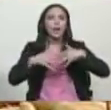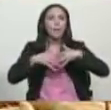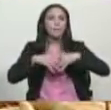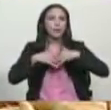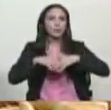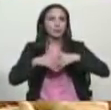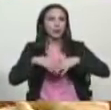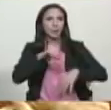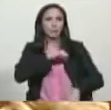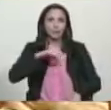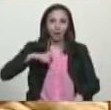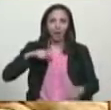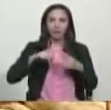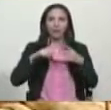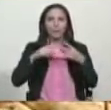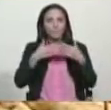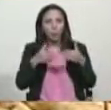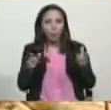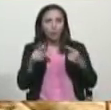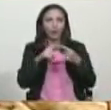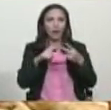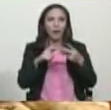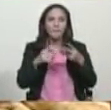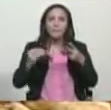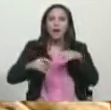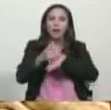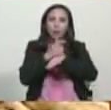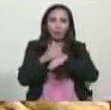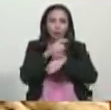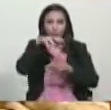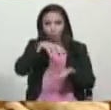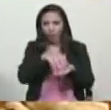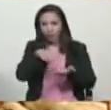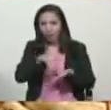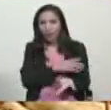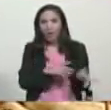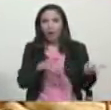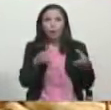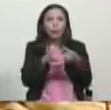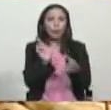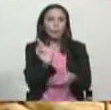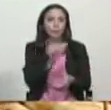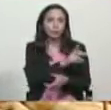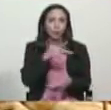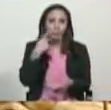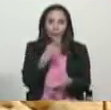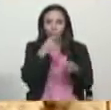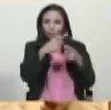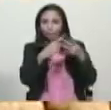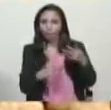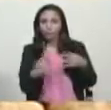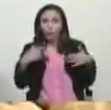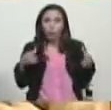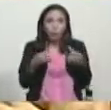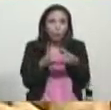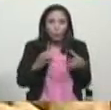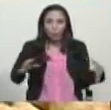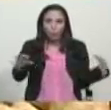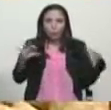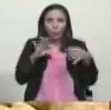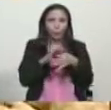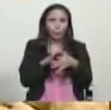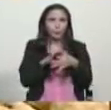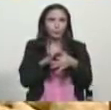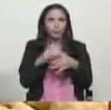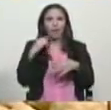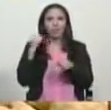sector público, la gobernación del Estado, el partido, todas las fuerzas progresistas trabajando